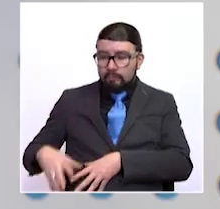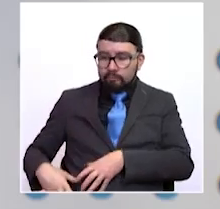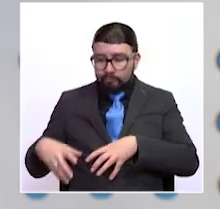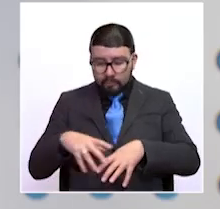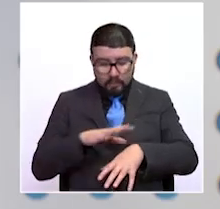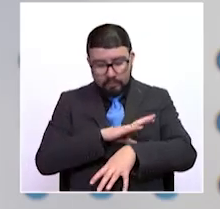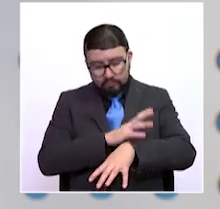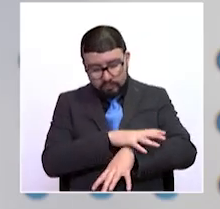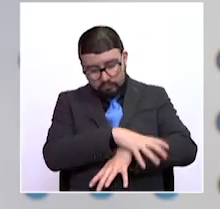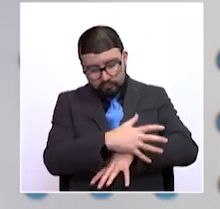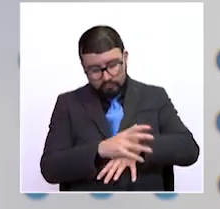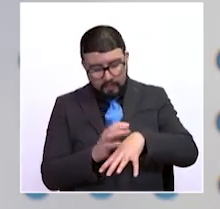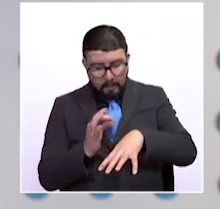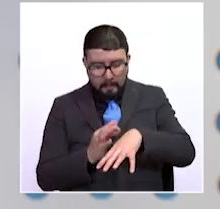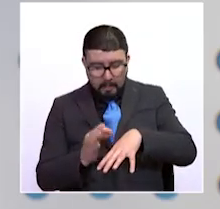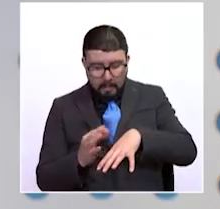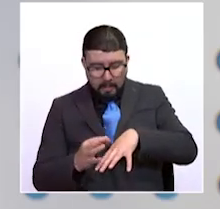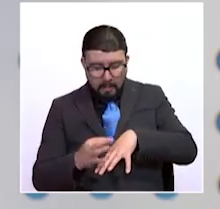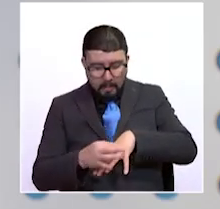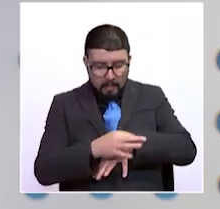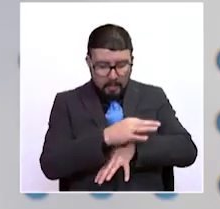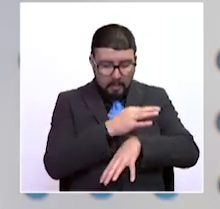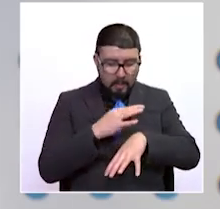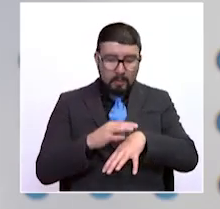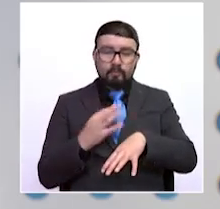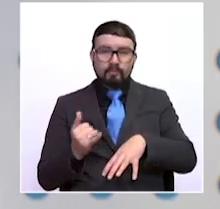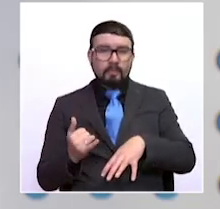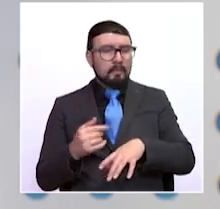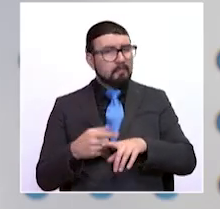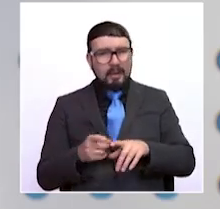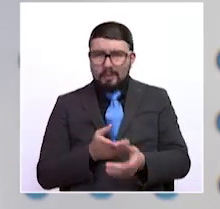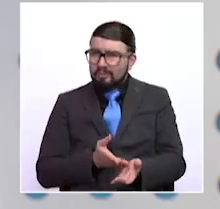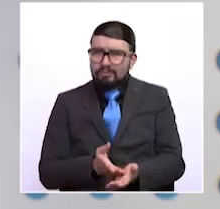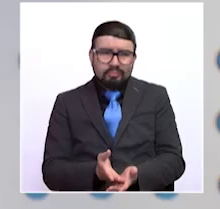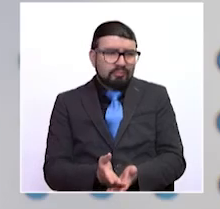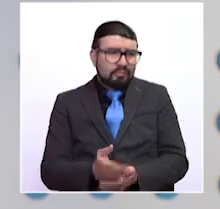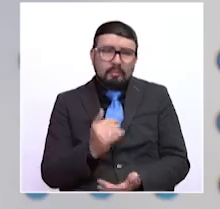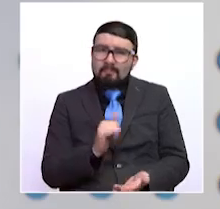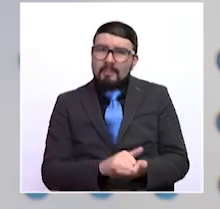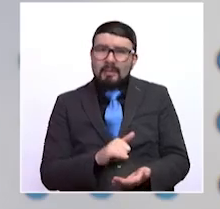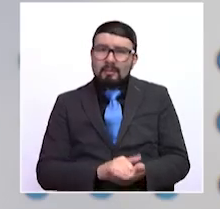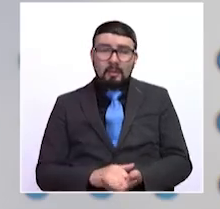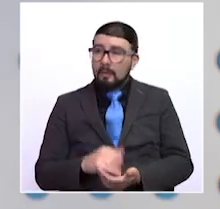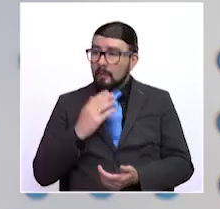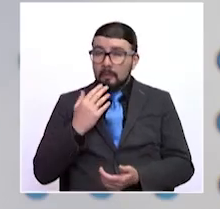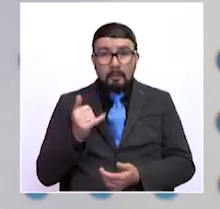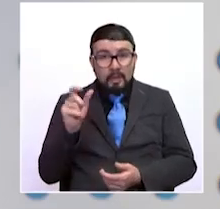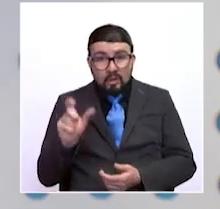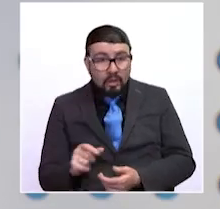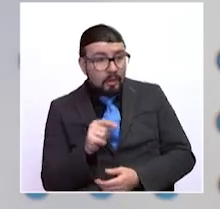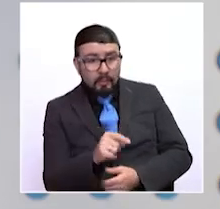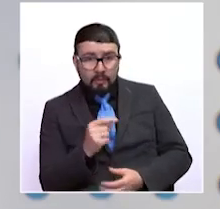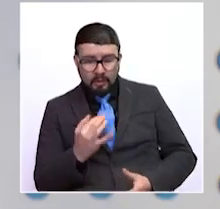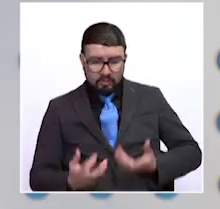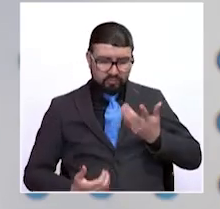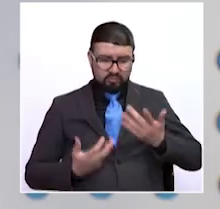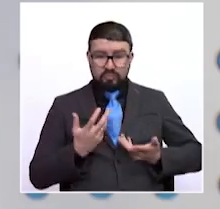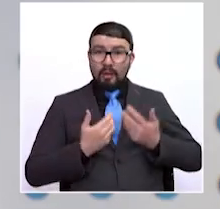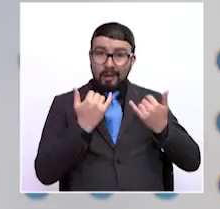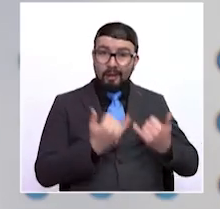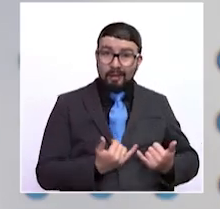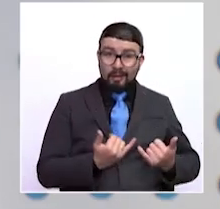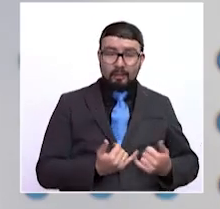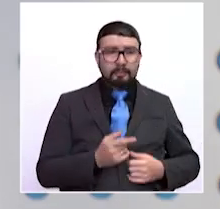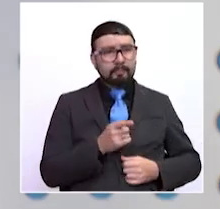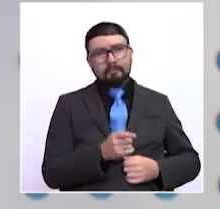para tratar de resolver todo eso, pero igual las secuelas siempre van a estar. Un paciente que se quemó hoy y tuvo unas